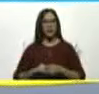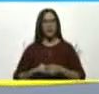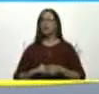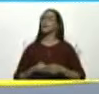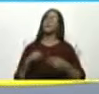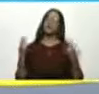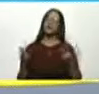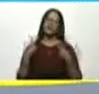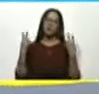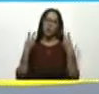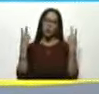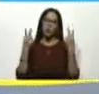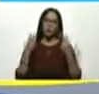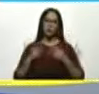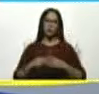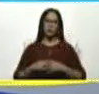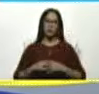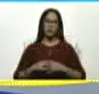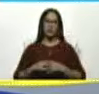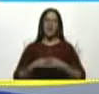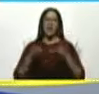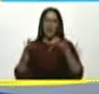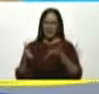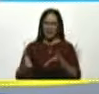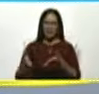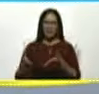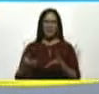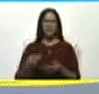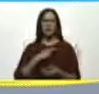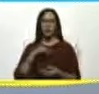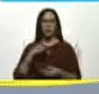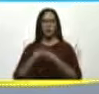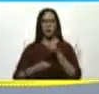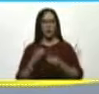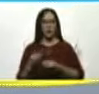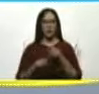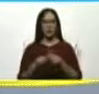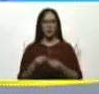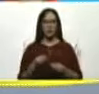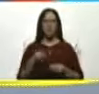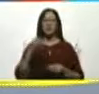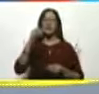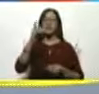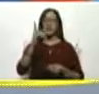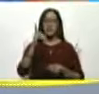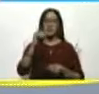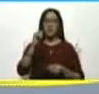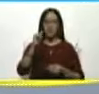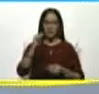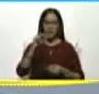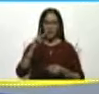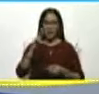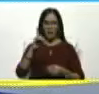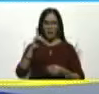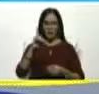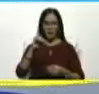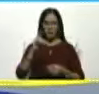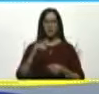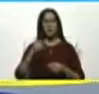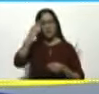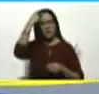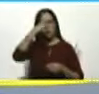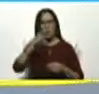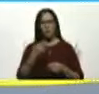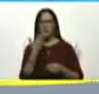victorioso. Así hemos hecho nosotros. David, el pueblo, ha enfrentado a Goliat y ha